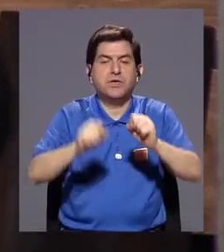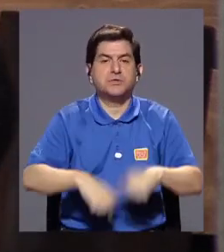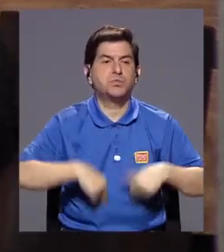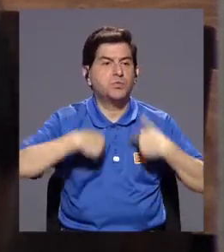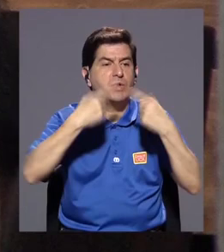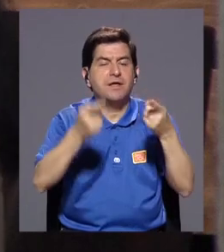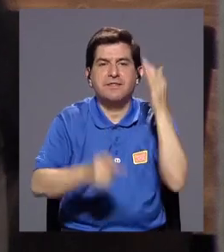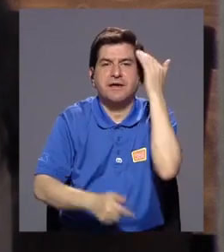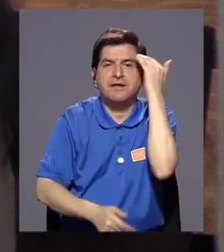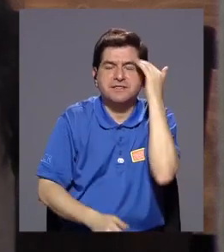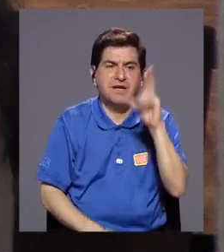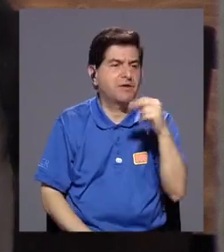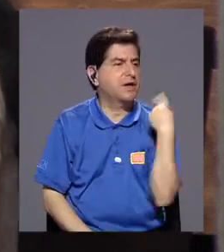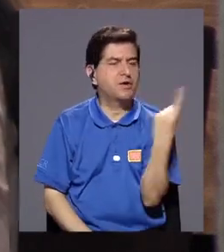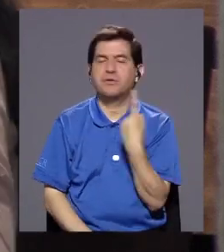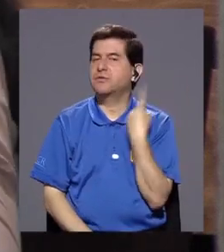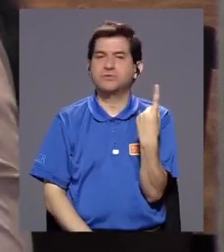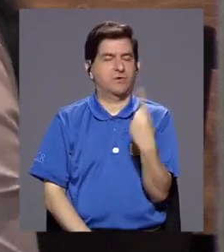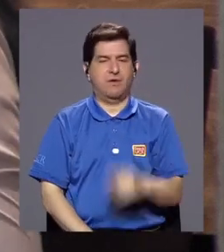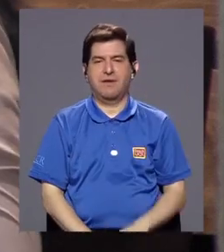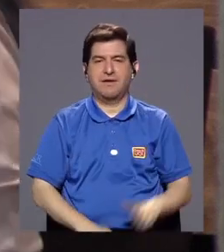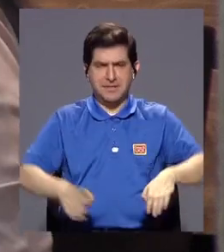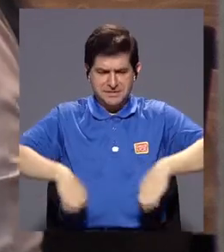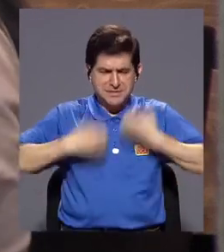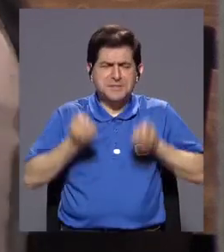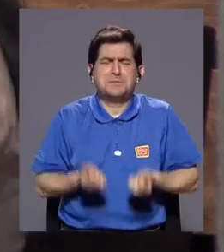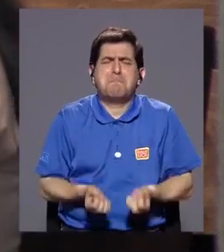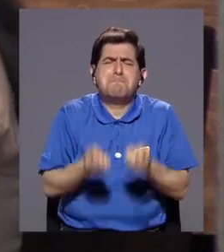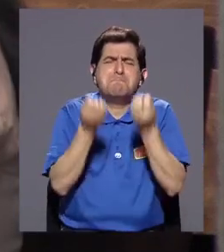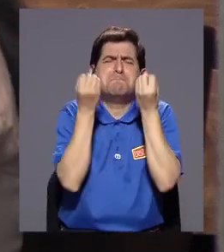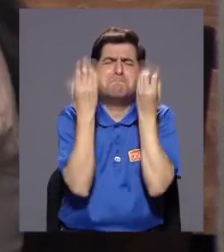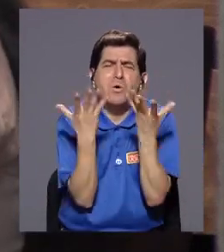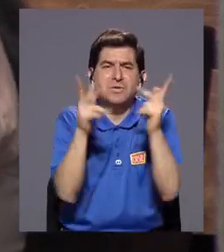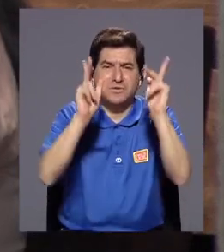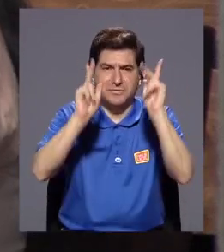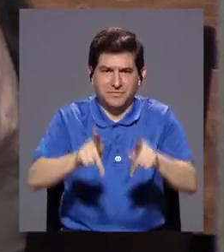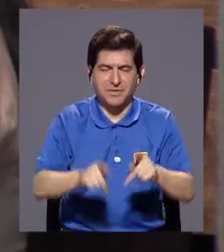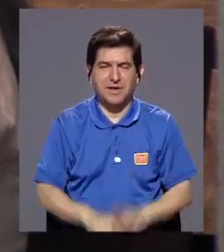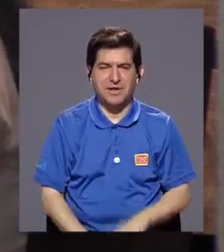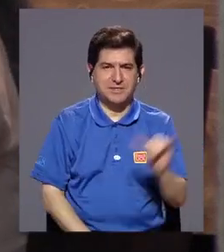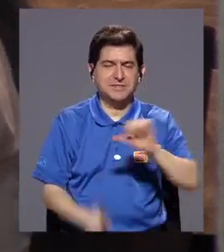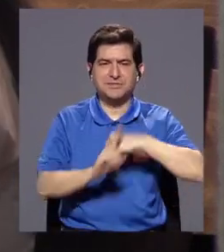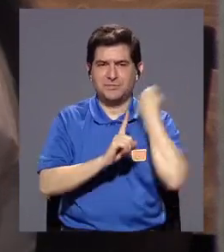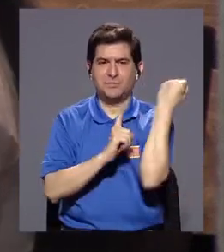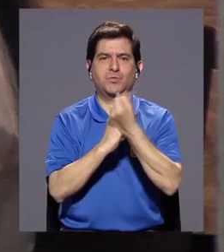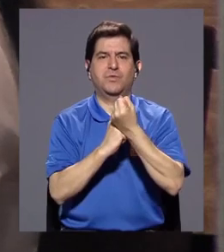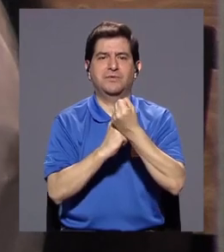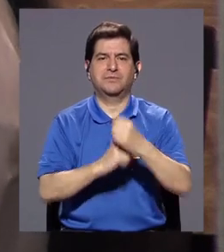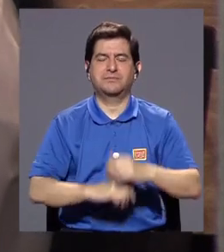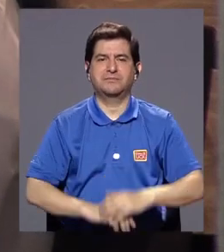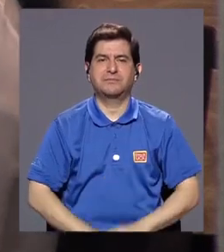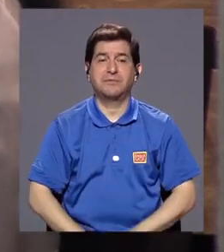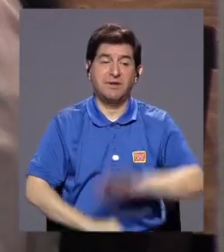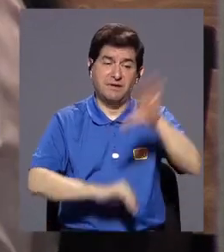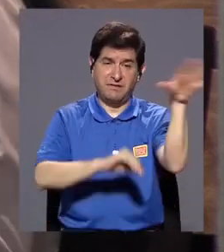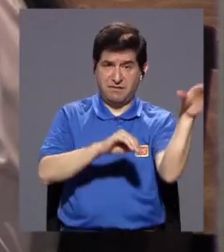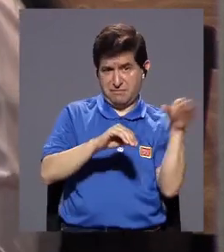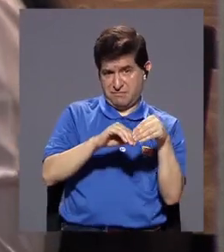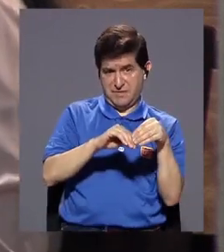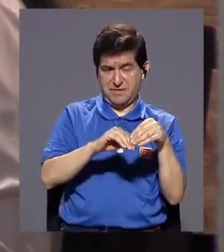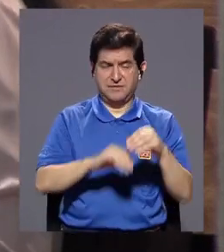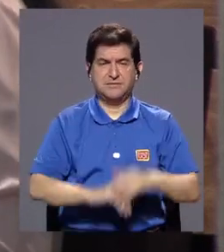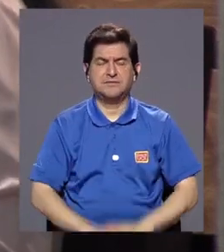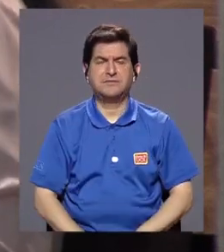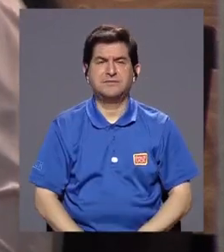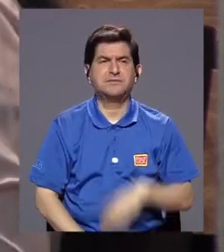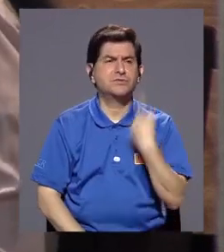están solas, que existen muchísimas más personas con su condición. Además, que solo una